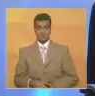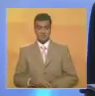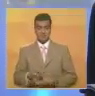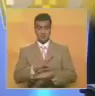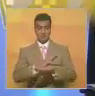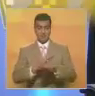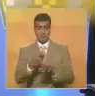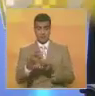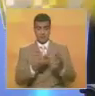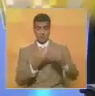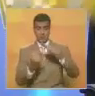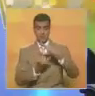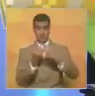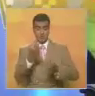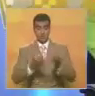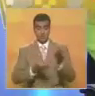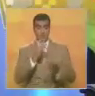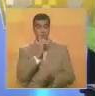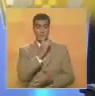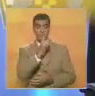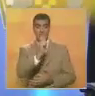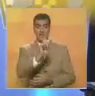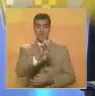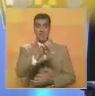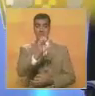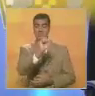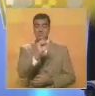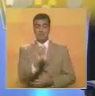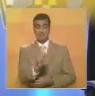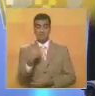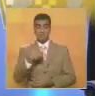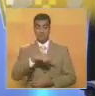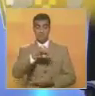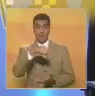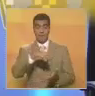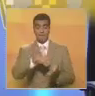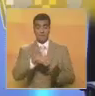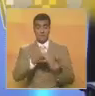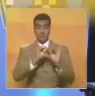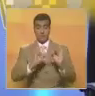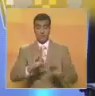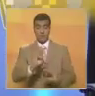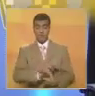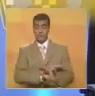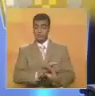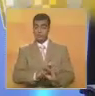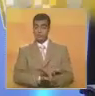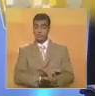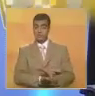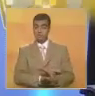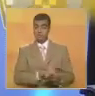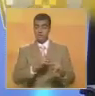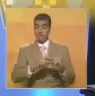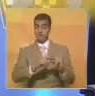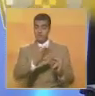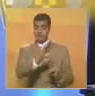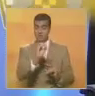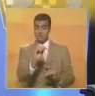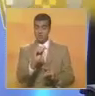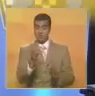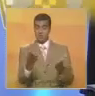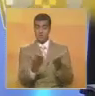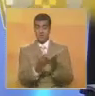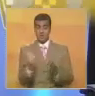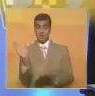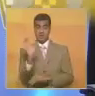El ministro de Relaciones Interiores y Justicia, Tarek El Aissami, entregó 1000 instrumentos musicales a niños de 50 escuelas de Caracas.